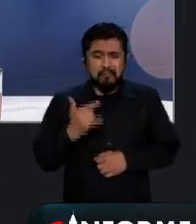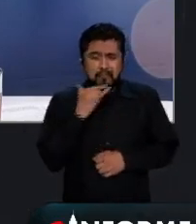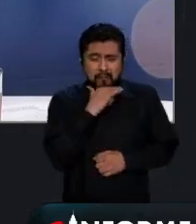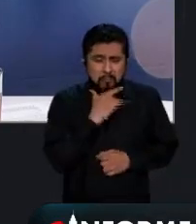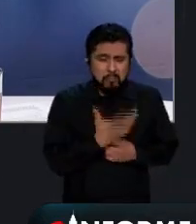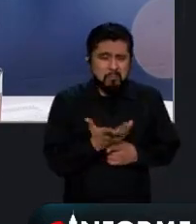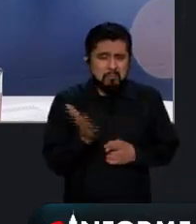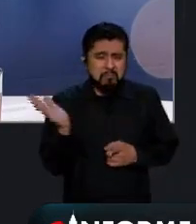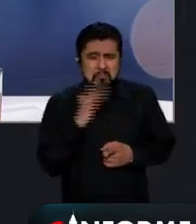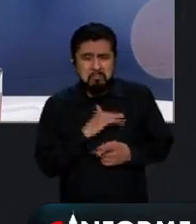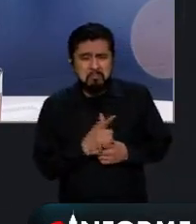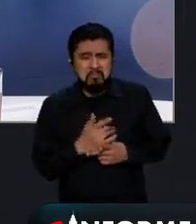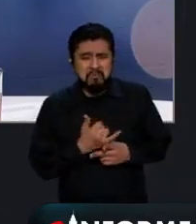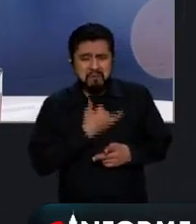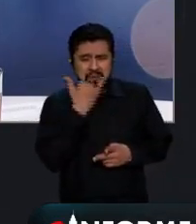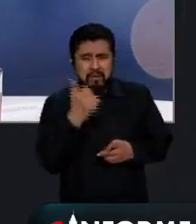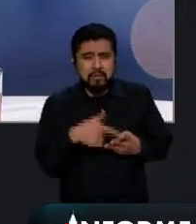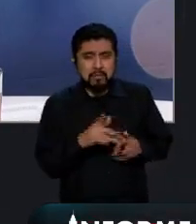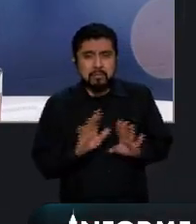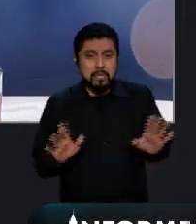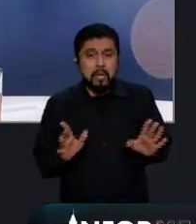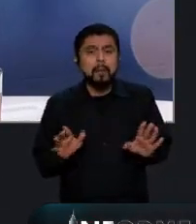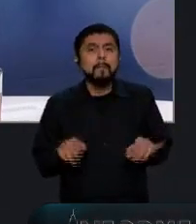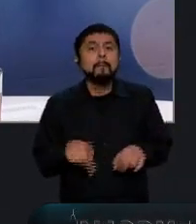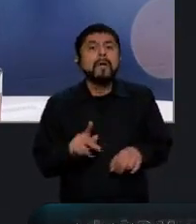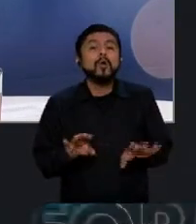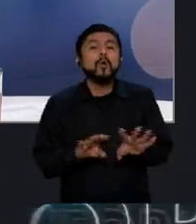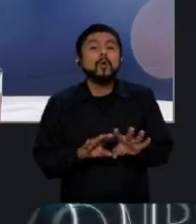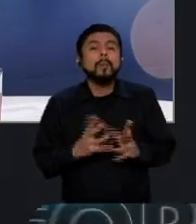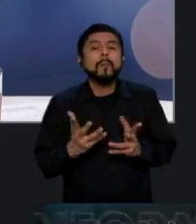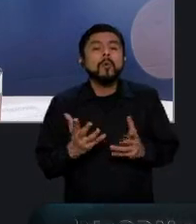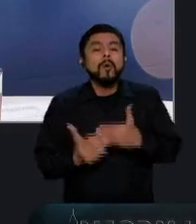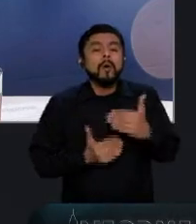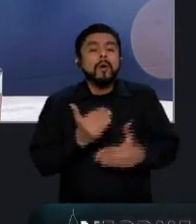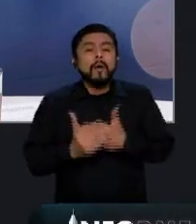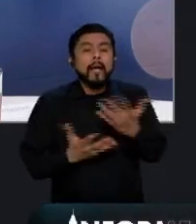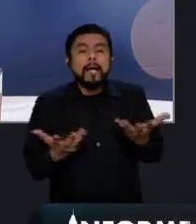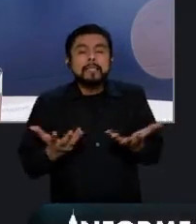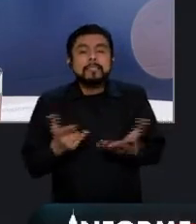falta realizar y ver de qué manera se van a llevar esas audiencias.